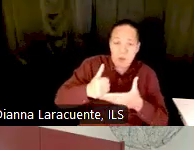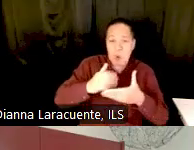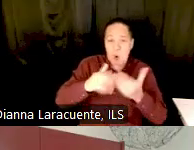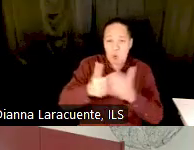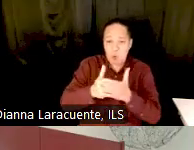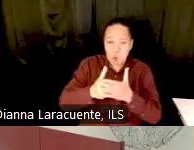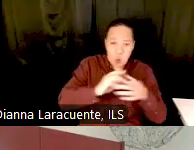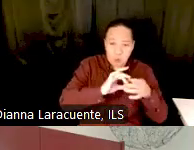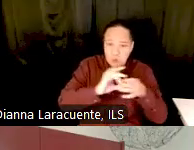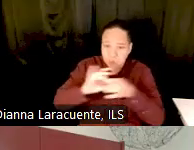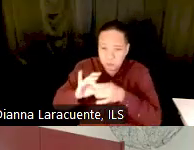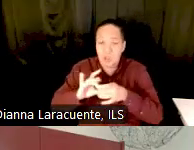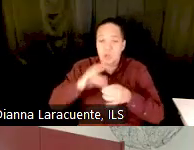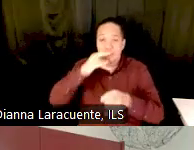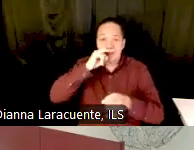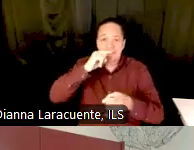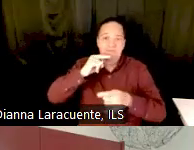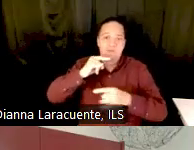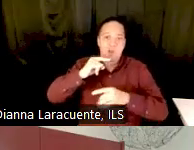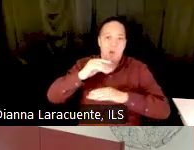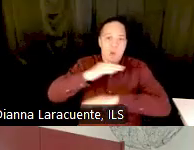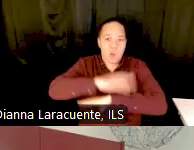ha llevado que un niño y una niña tenga una conducta